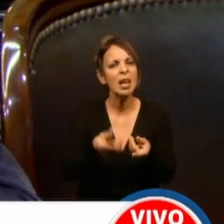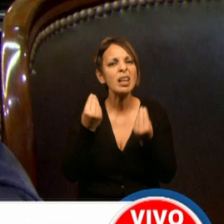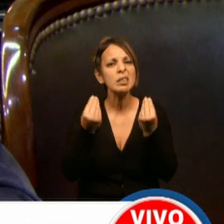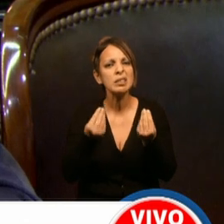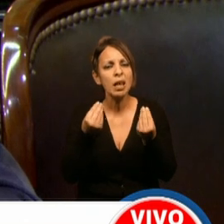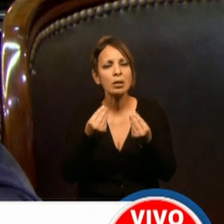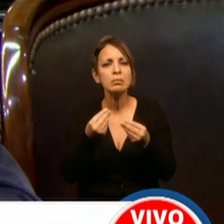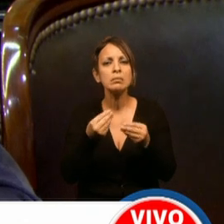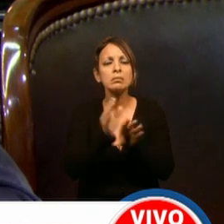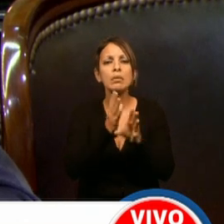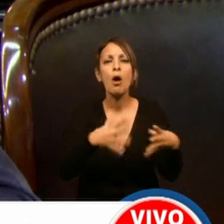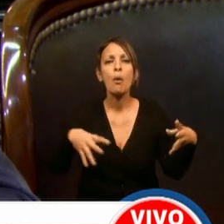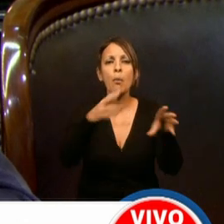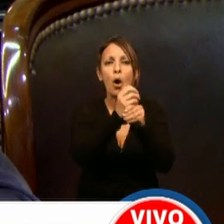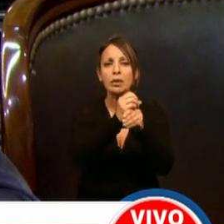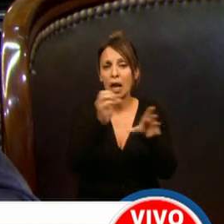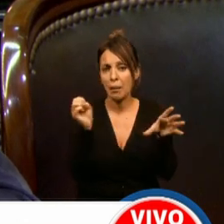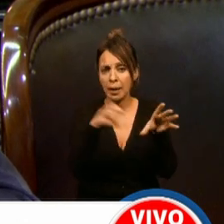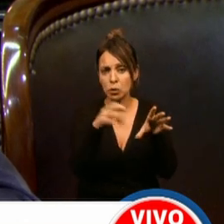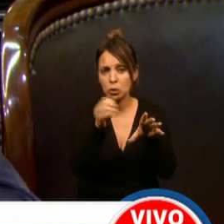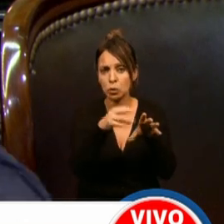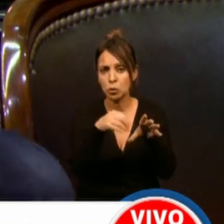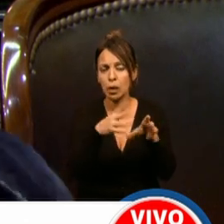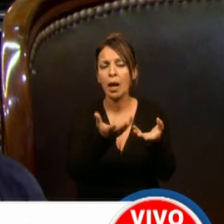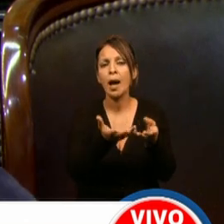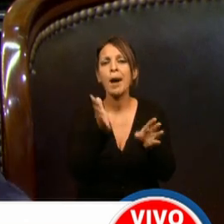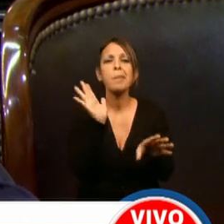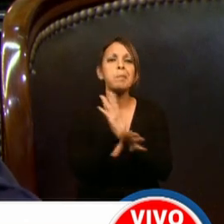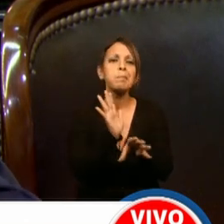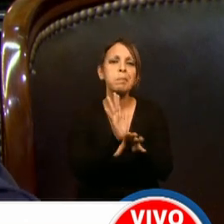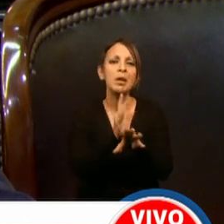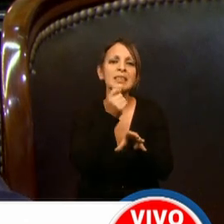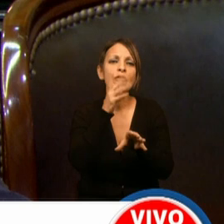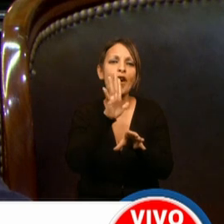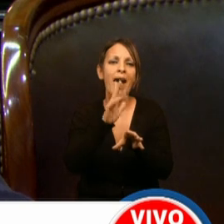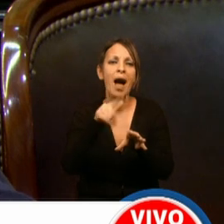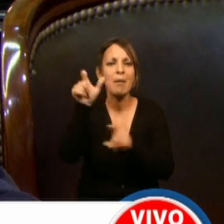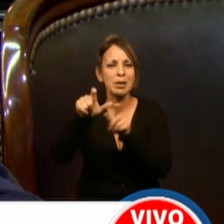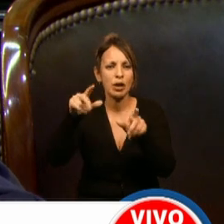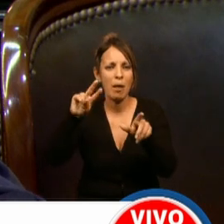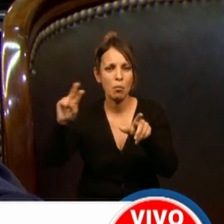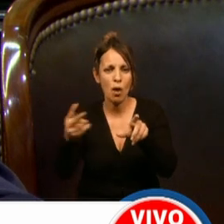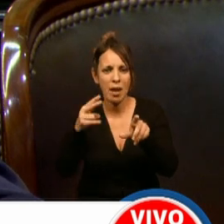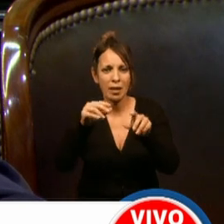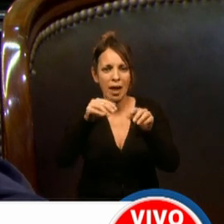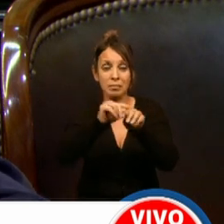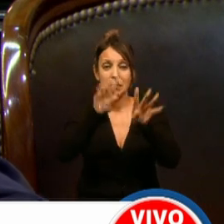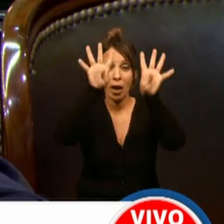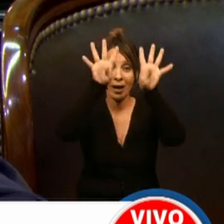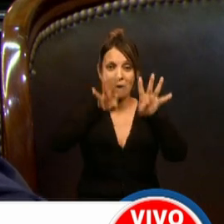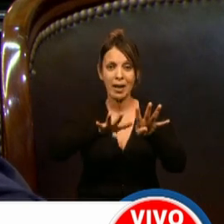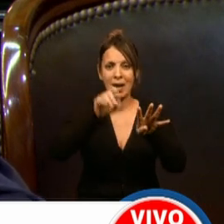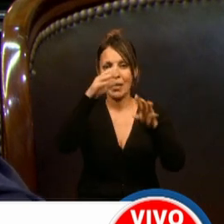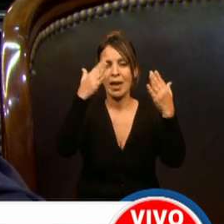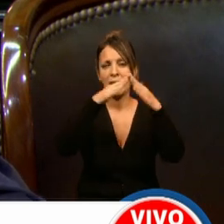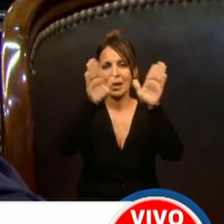bolsas de basura simulando bolsas mortuorias colgar las de la reja de la casa